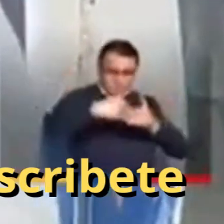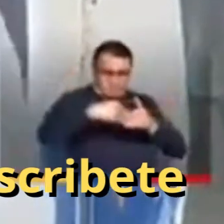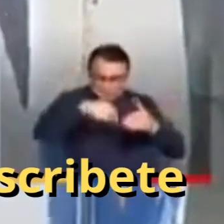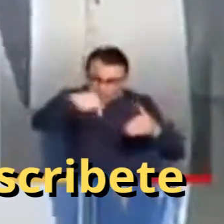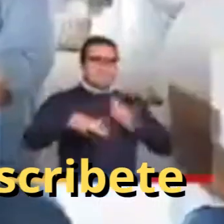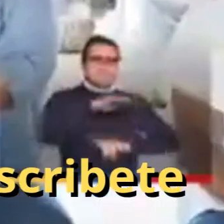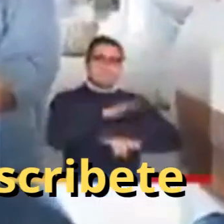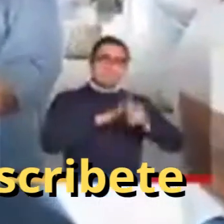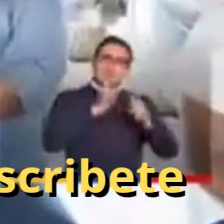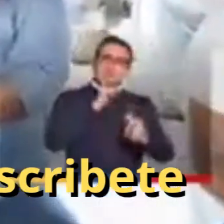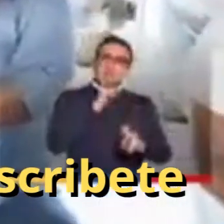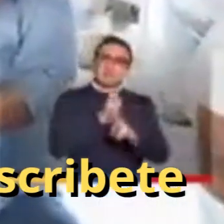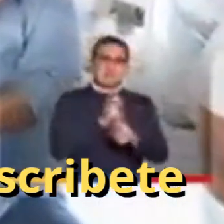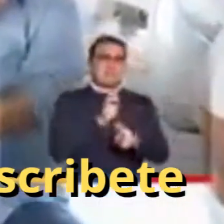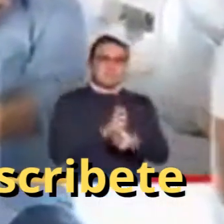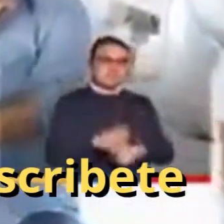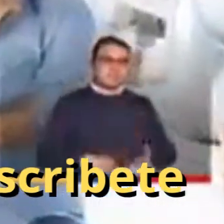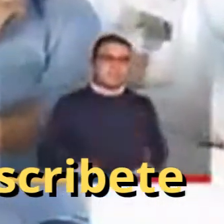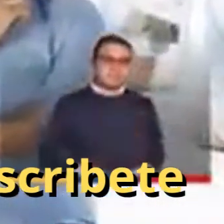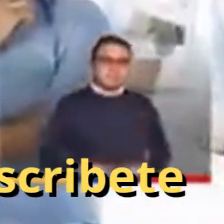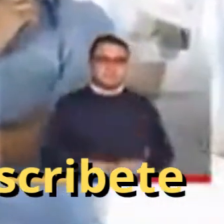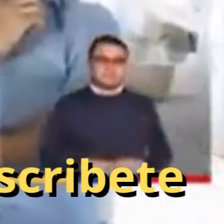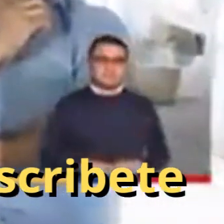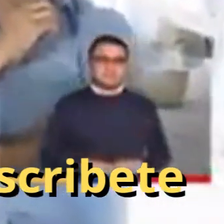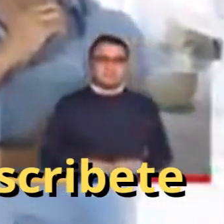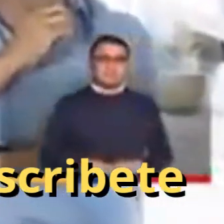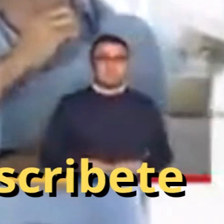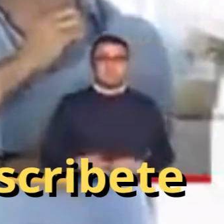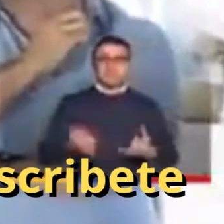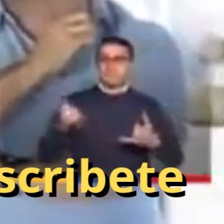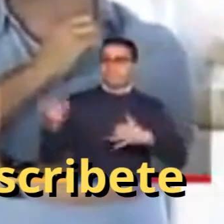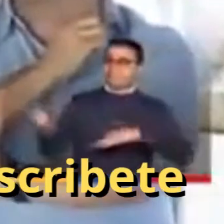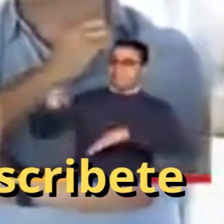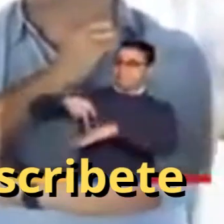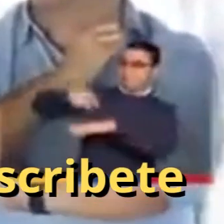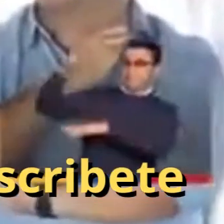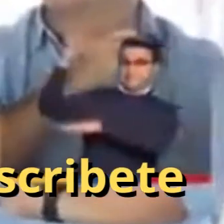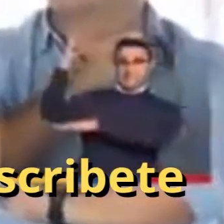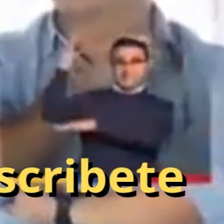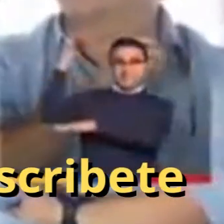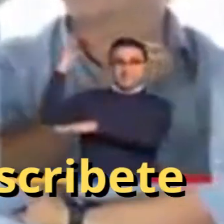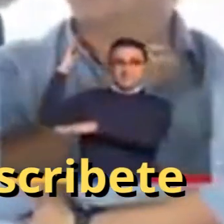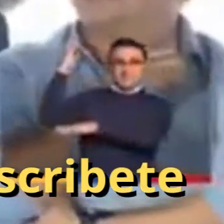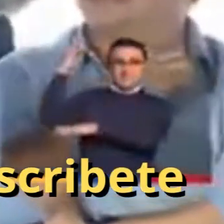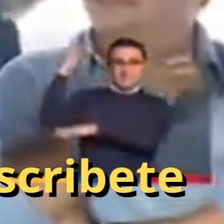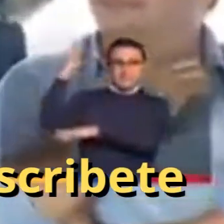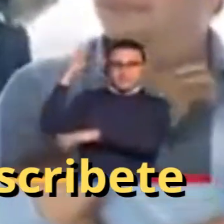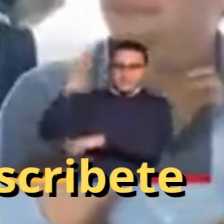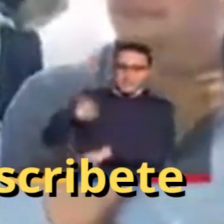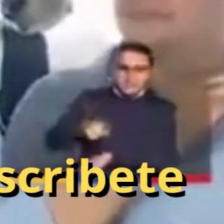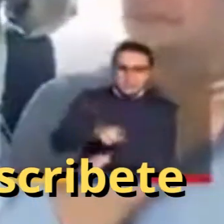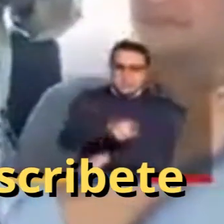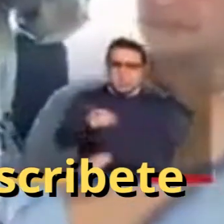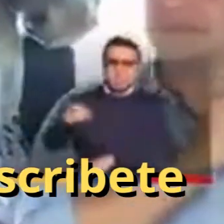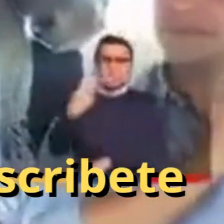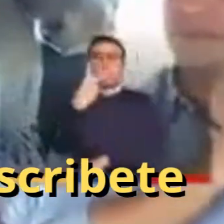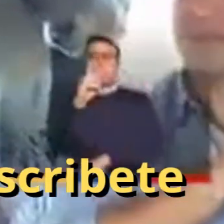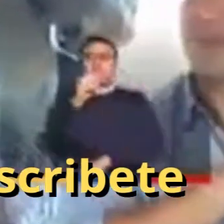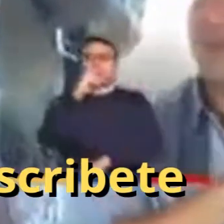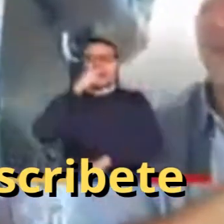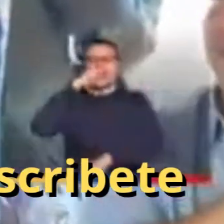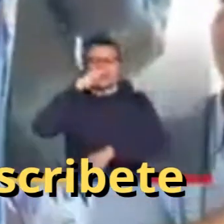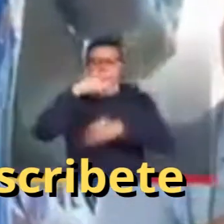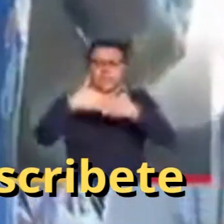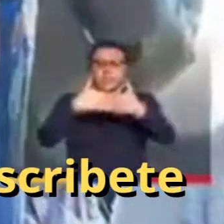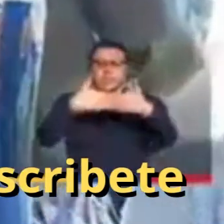Y hay que asumir el hecho que aquí se mencionó que 20 niños wayús han muerto